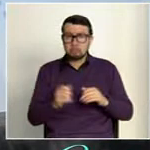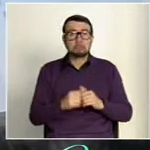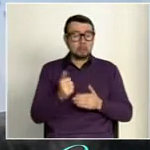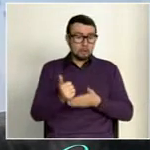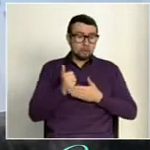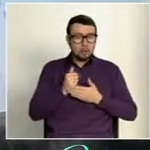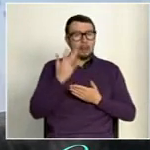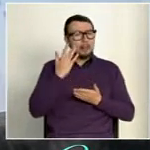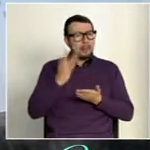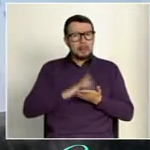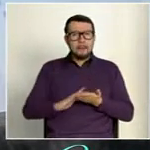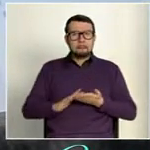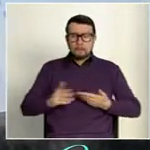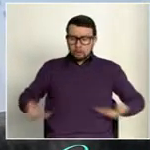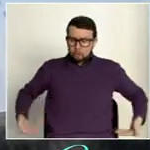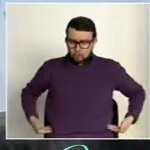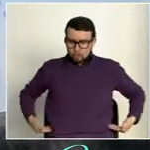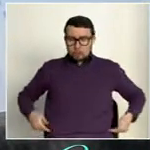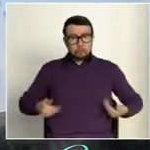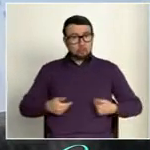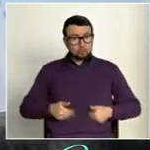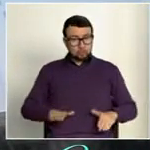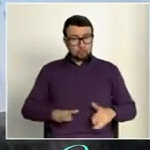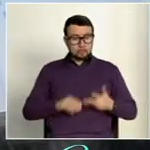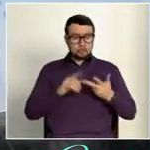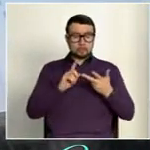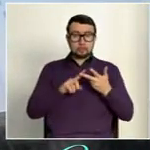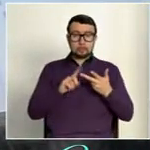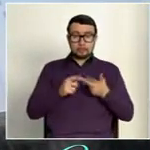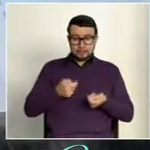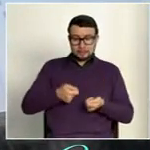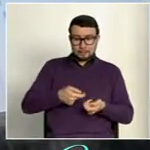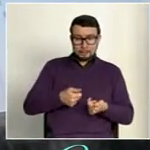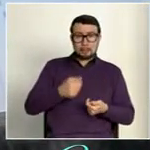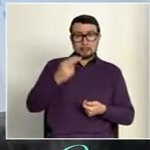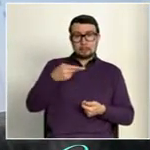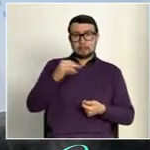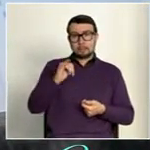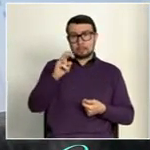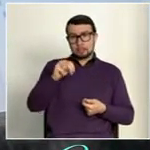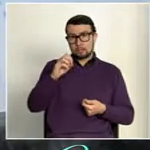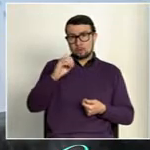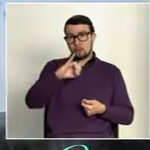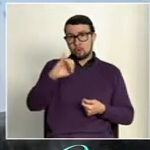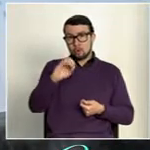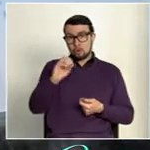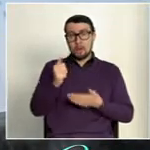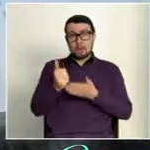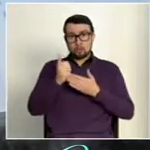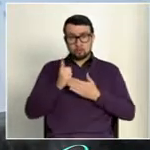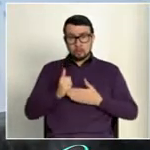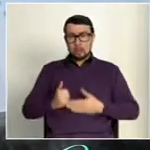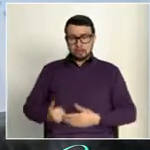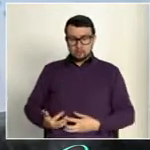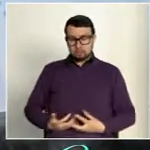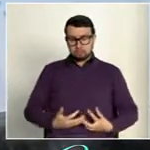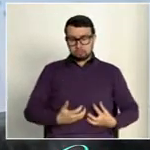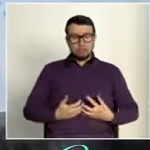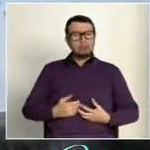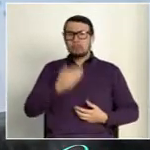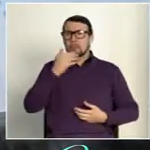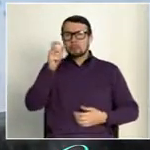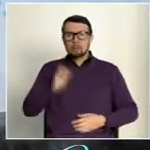urinario también. Semilla y hinojo son muy conocidas que ayudan para la digestión. O sea, que quiere decir que la persona que tiene reflujo